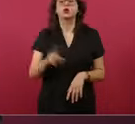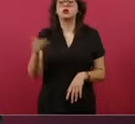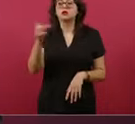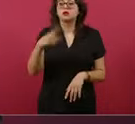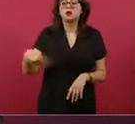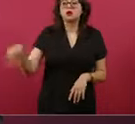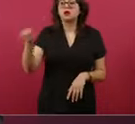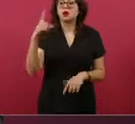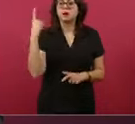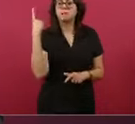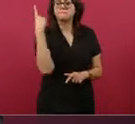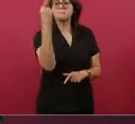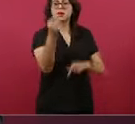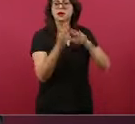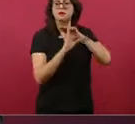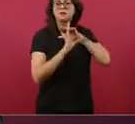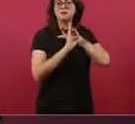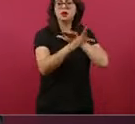porque